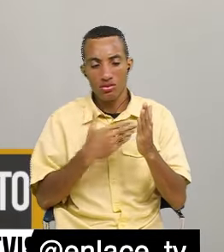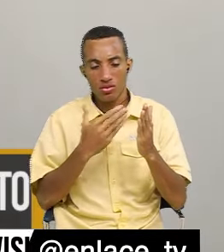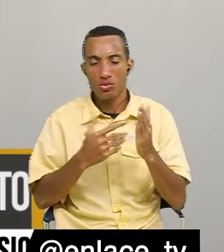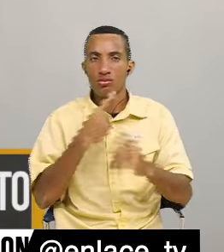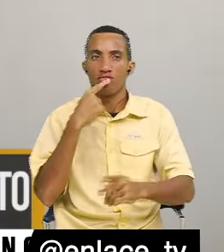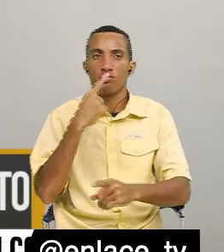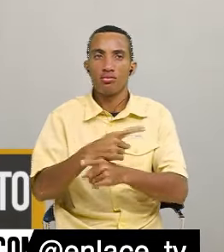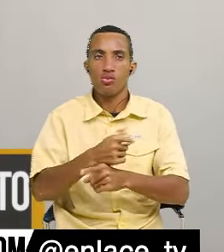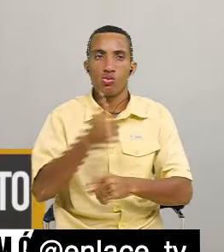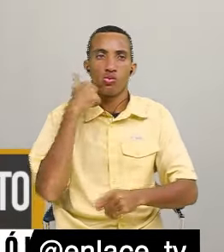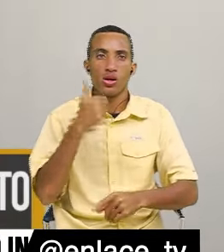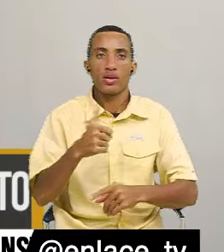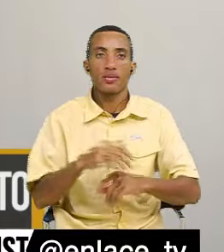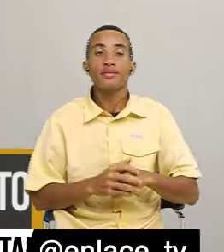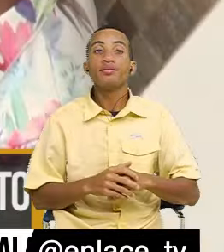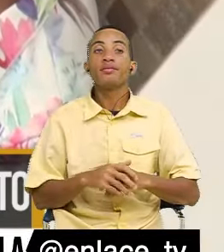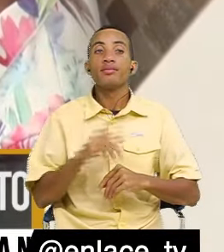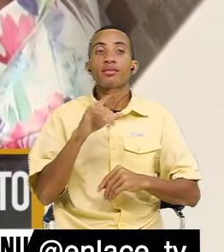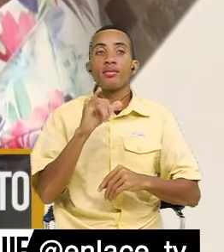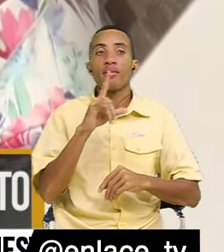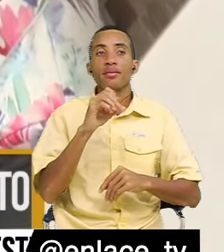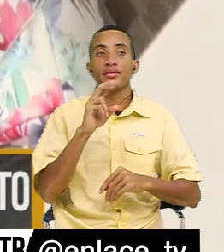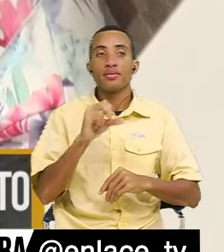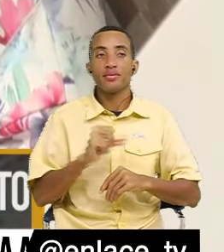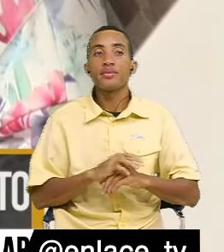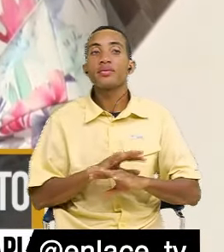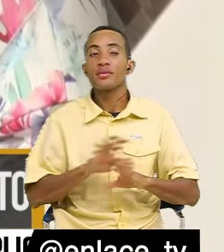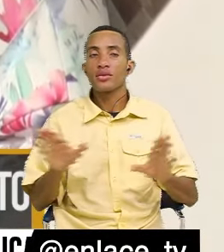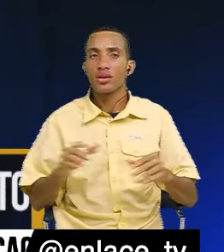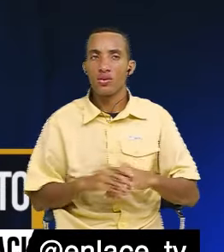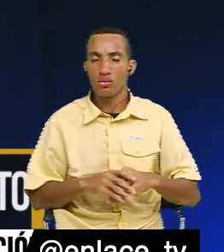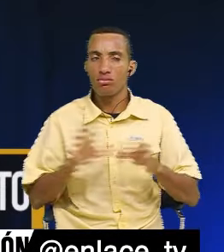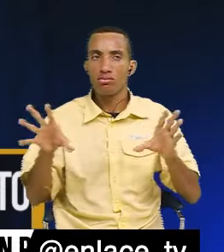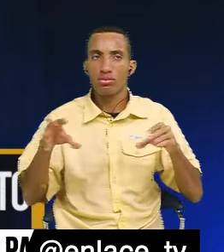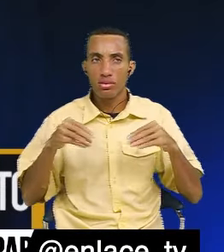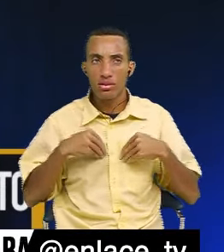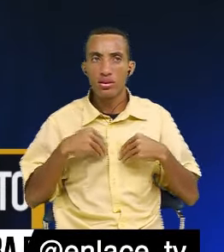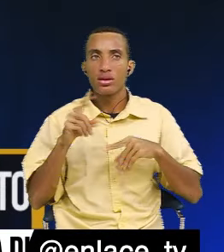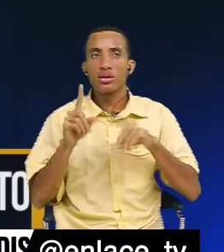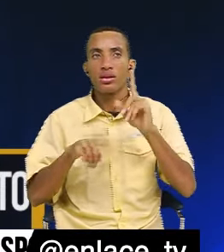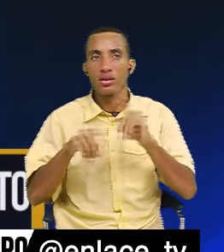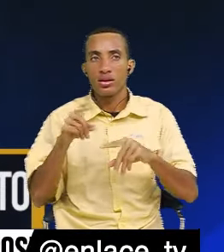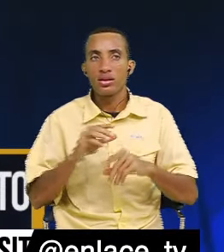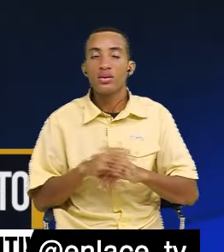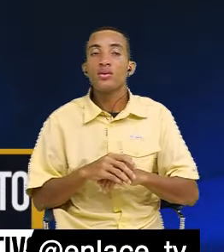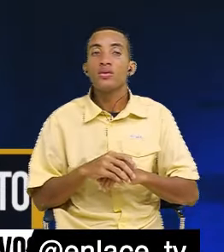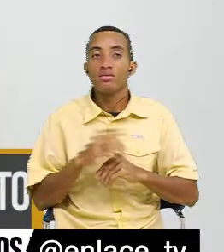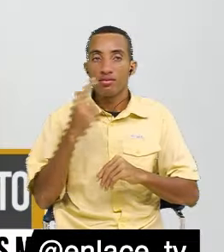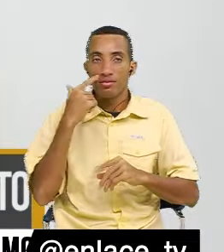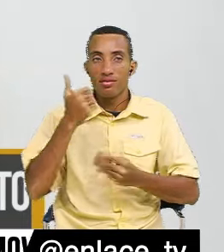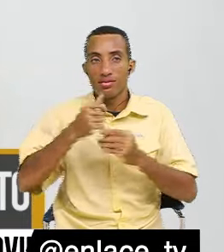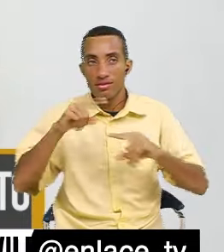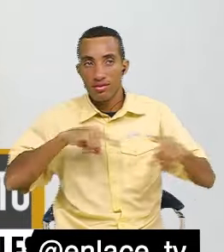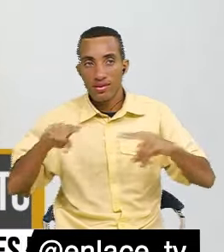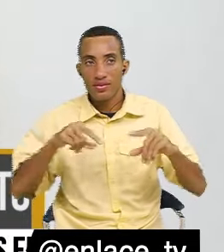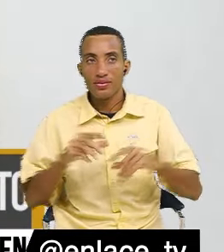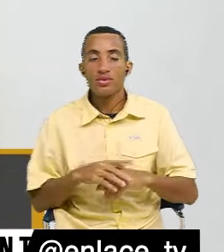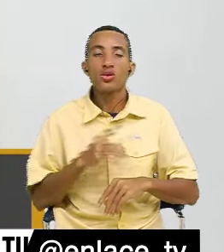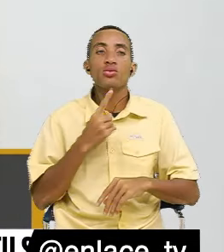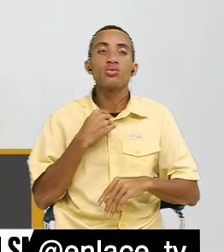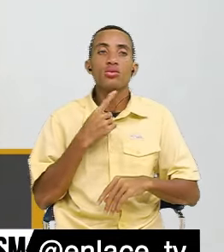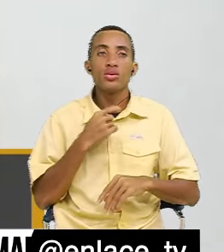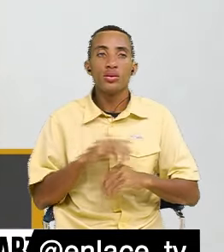trabajo de Liliana ha sido de gran aceptación por los amantes de la música vallenata y por los directivos del evento nacional. Y ha gustado mucho,